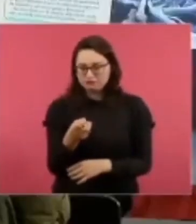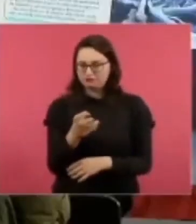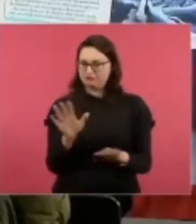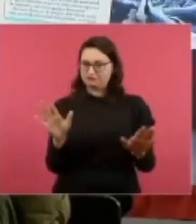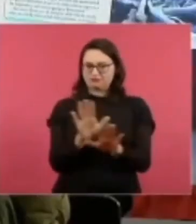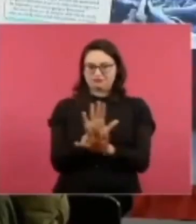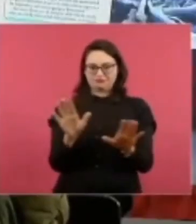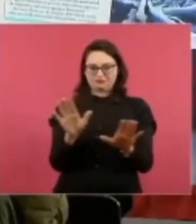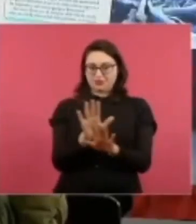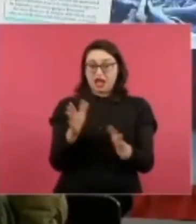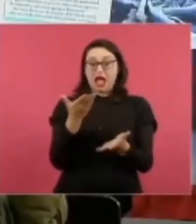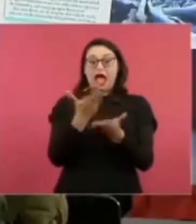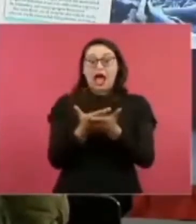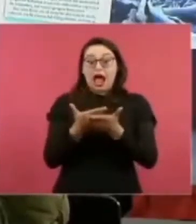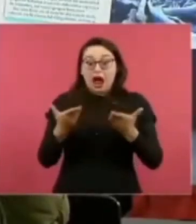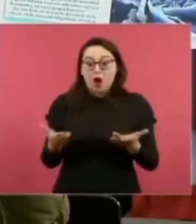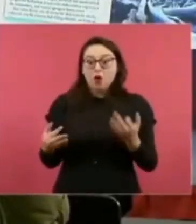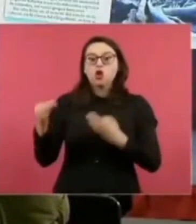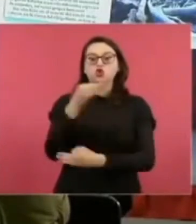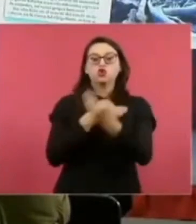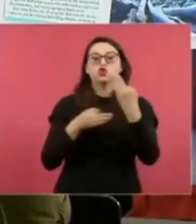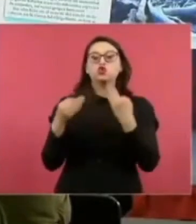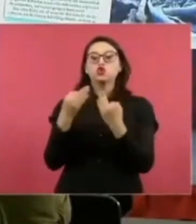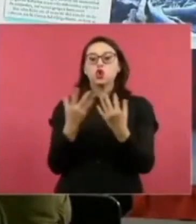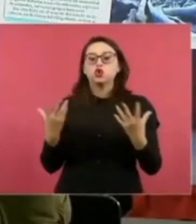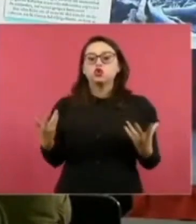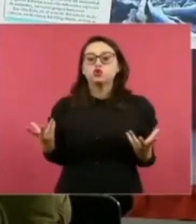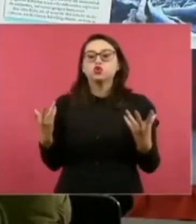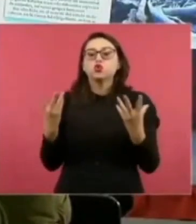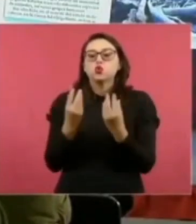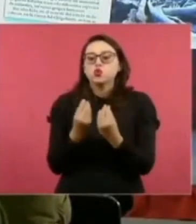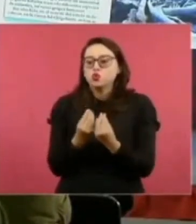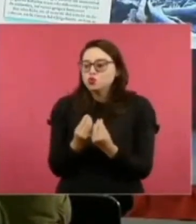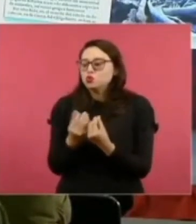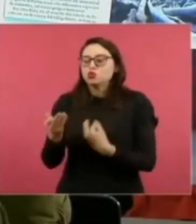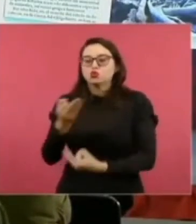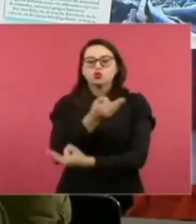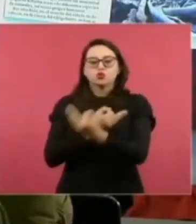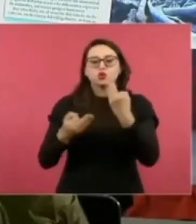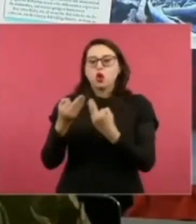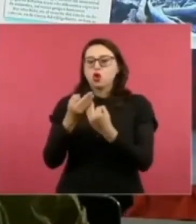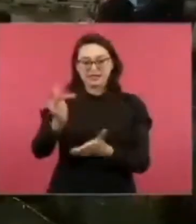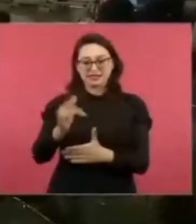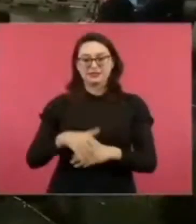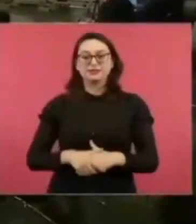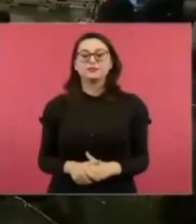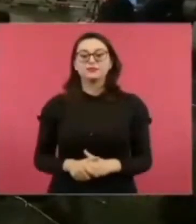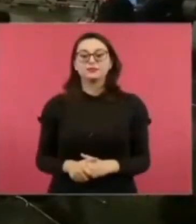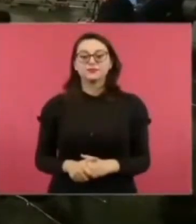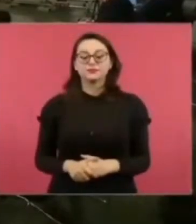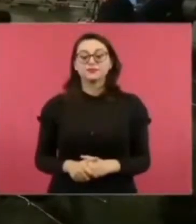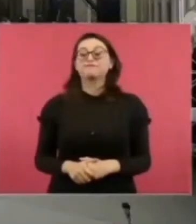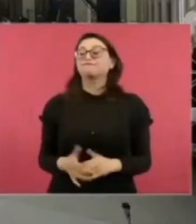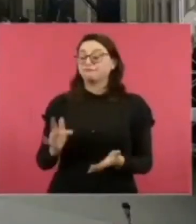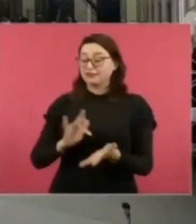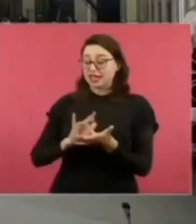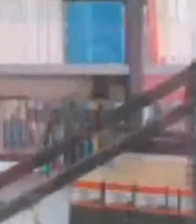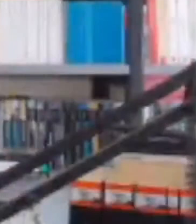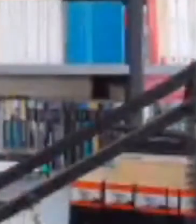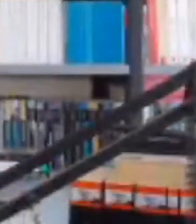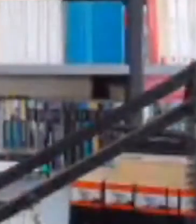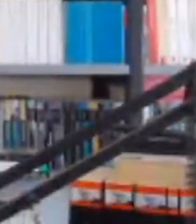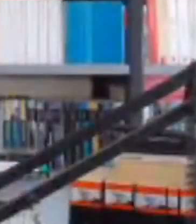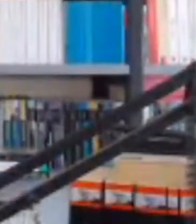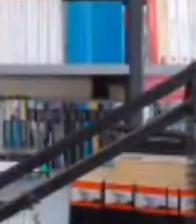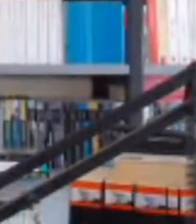y que es ahora blanco de los fachos. Así es. En efecto, bueno, a mí me parece